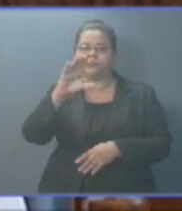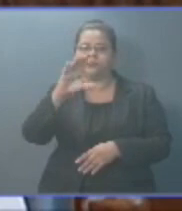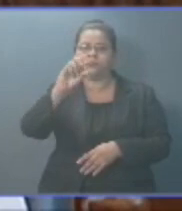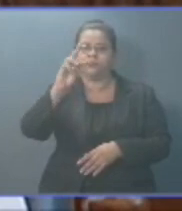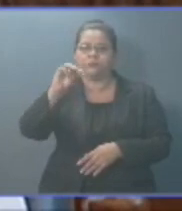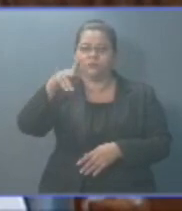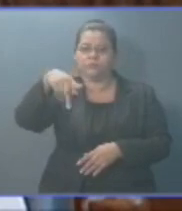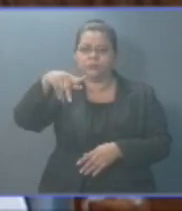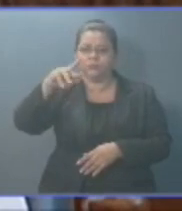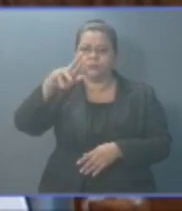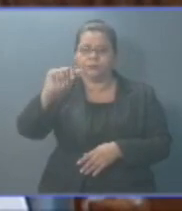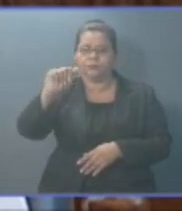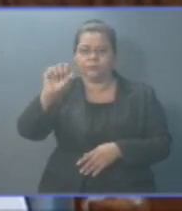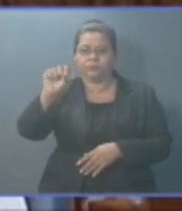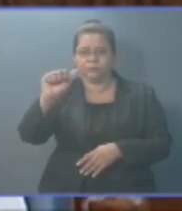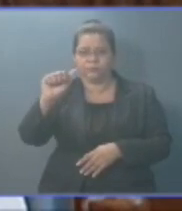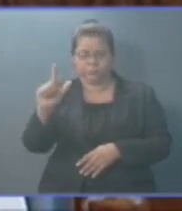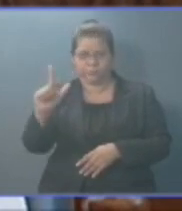del proceso.